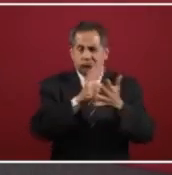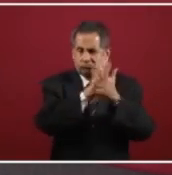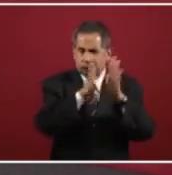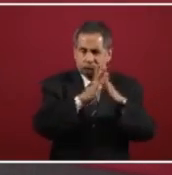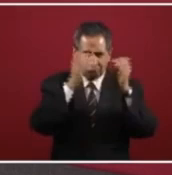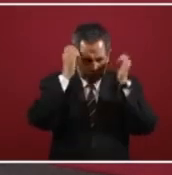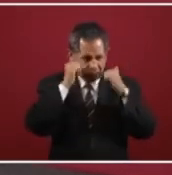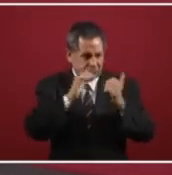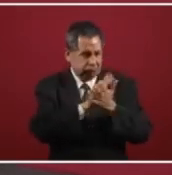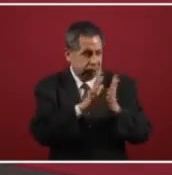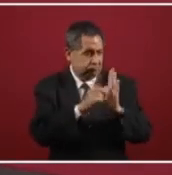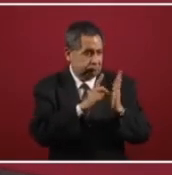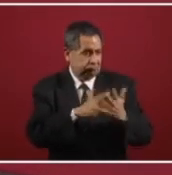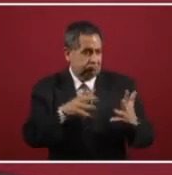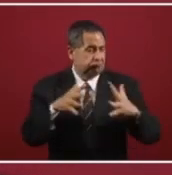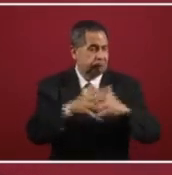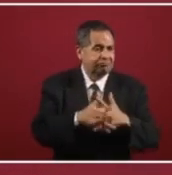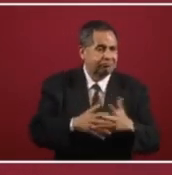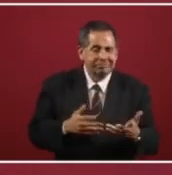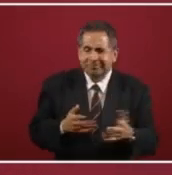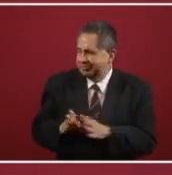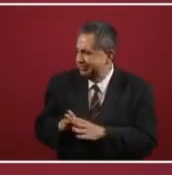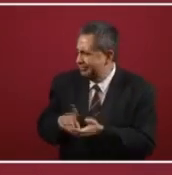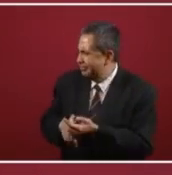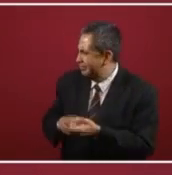al narcotráfico, sin tener